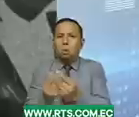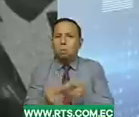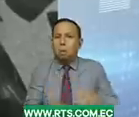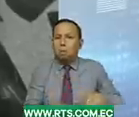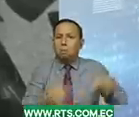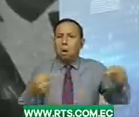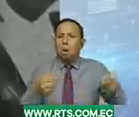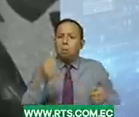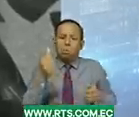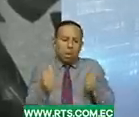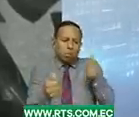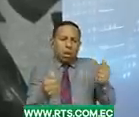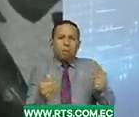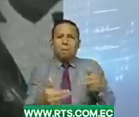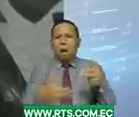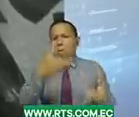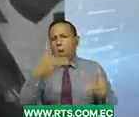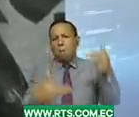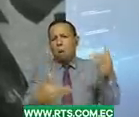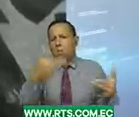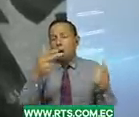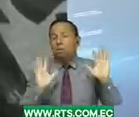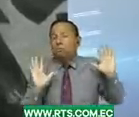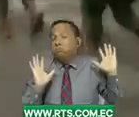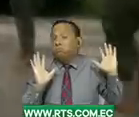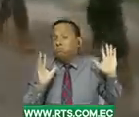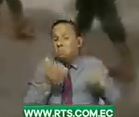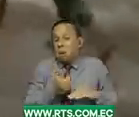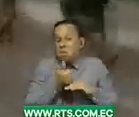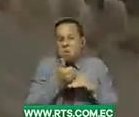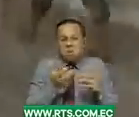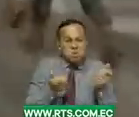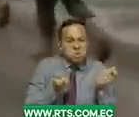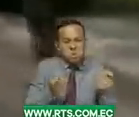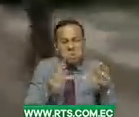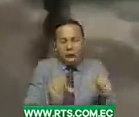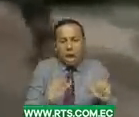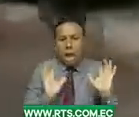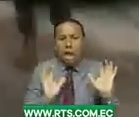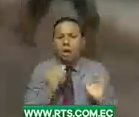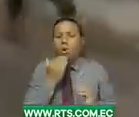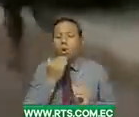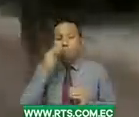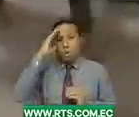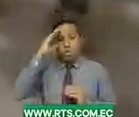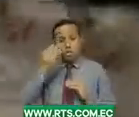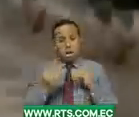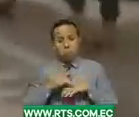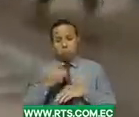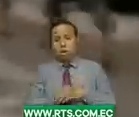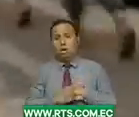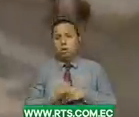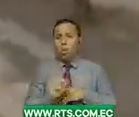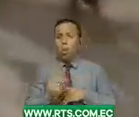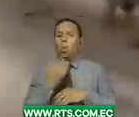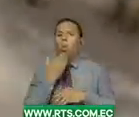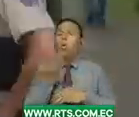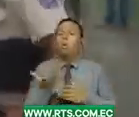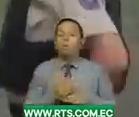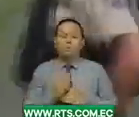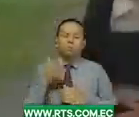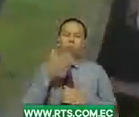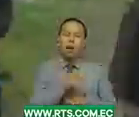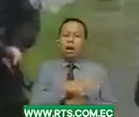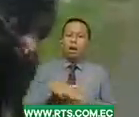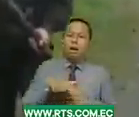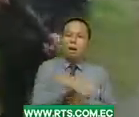mal reparto o por alguna otra cuestión. Los uniformados no dejaron las cosas allí. Acudió la fuerza pública al sector